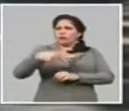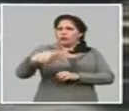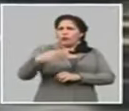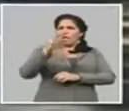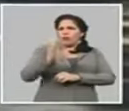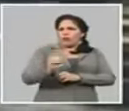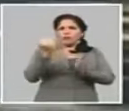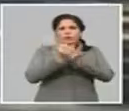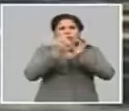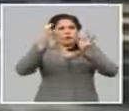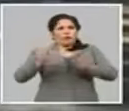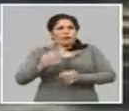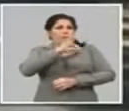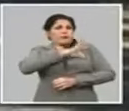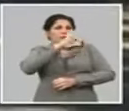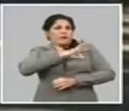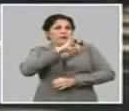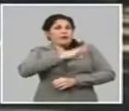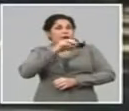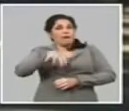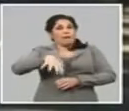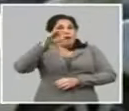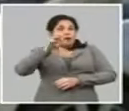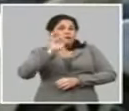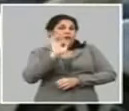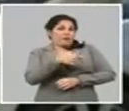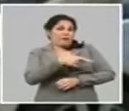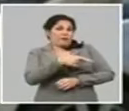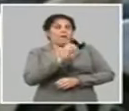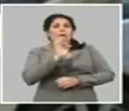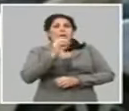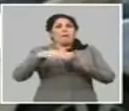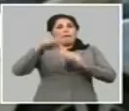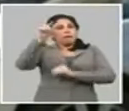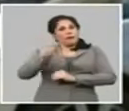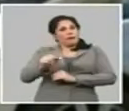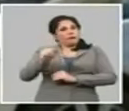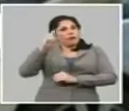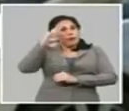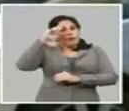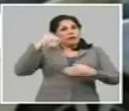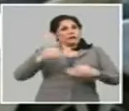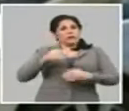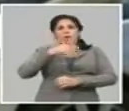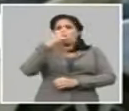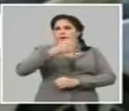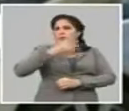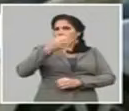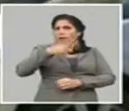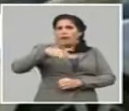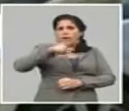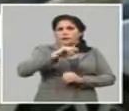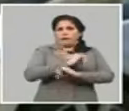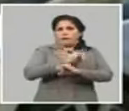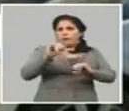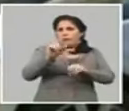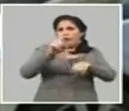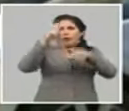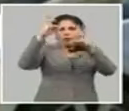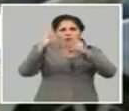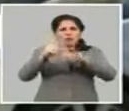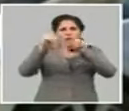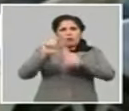confirmando en chile desde el palacio de manera actual el ministro de salud jaime mañalich en donde se dará a conocer la última cifra